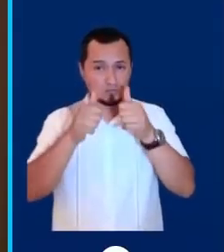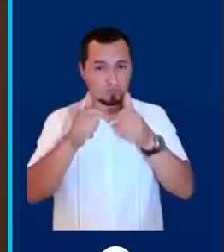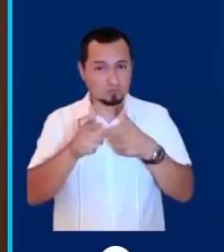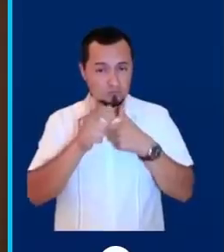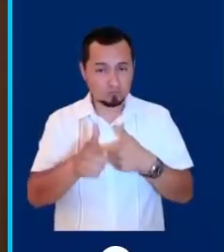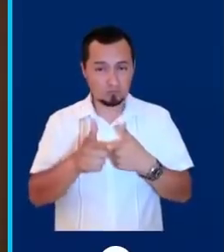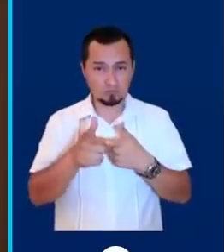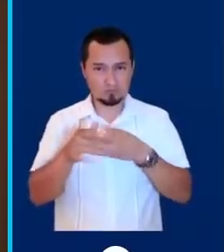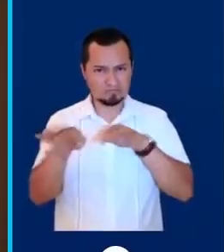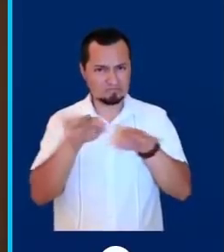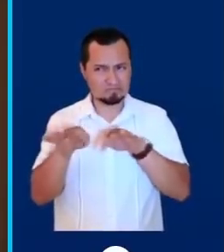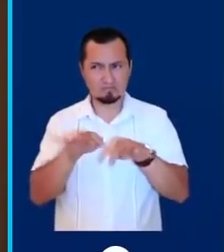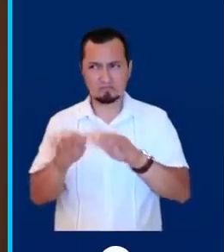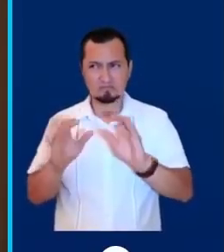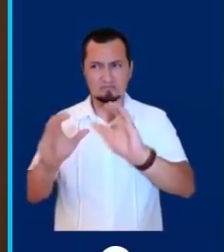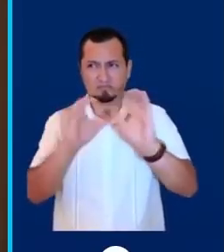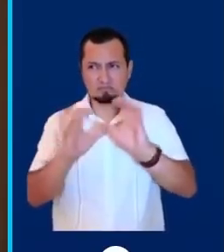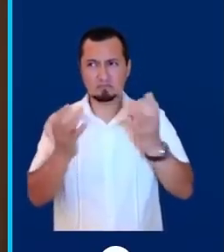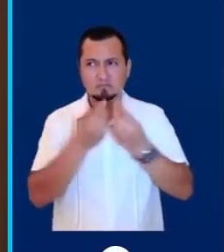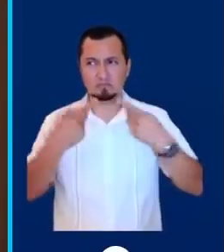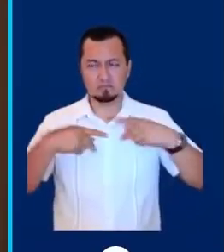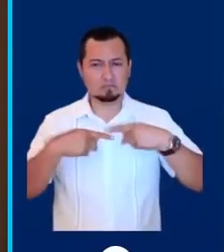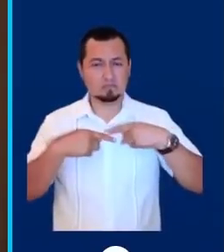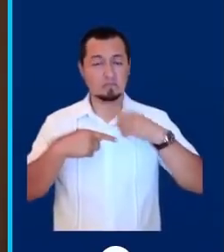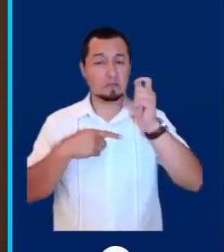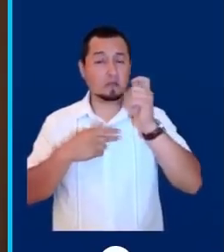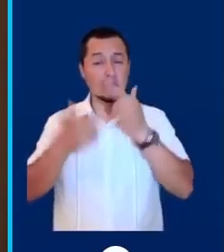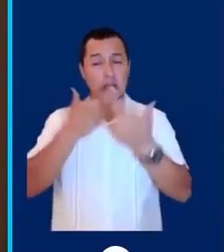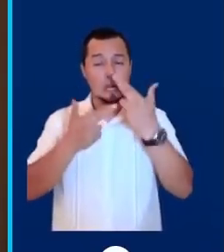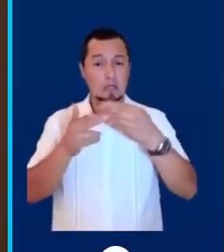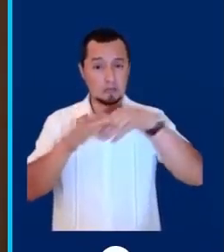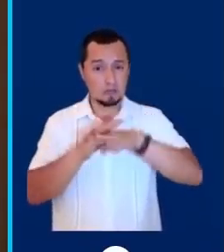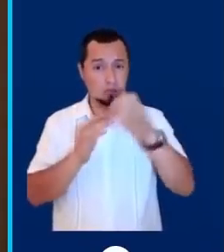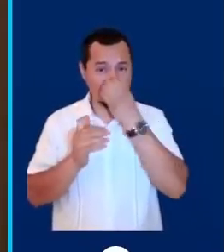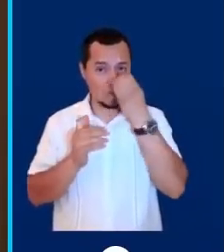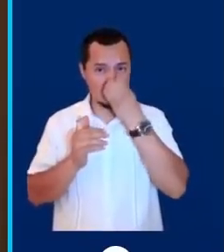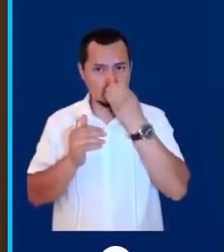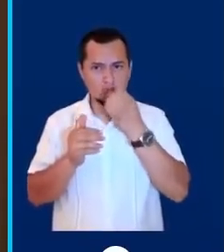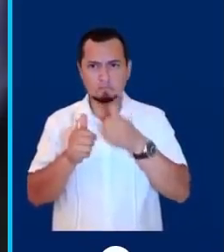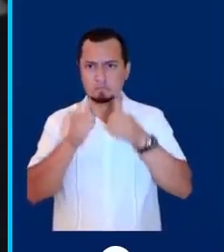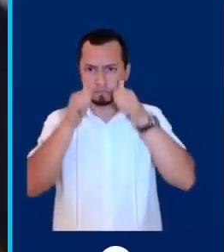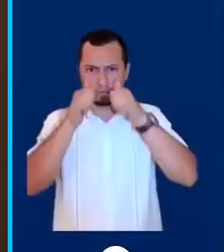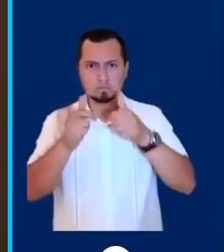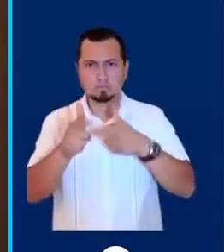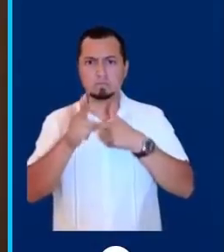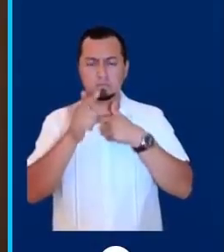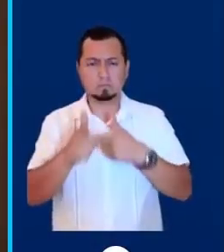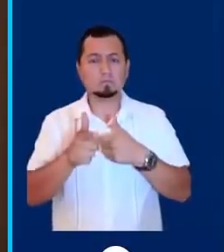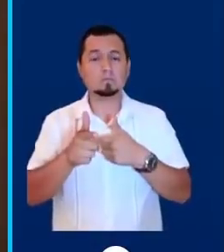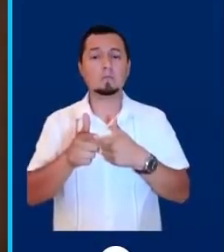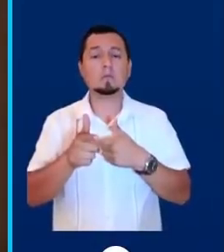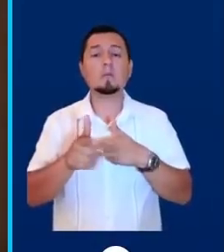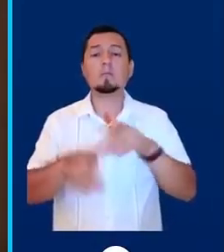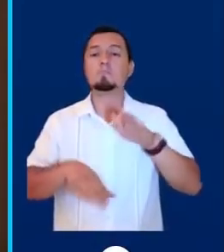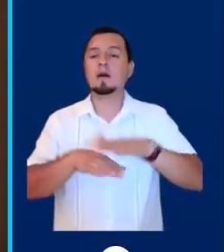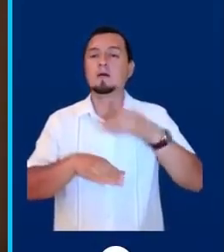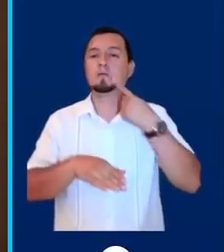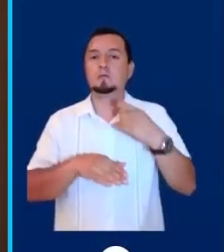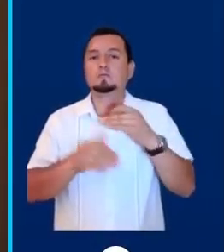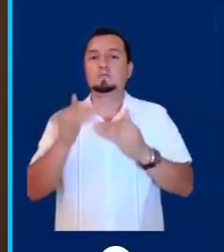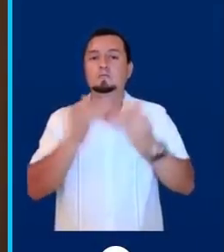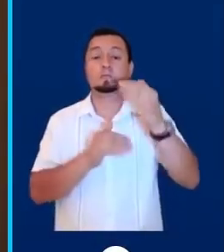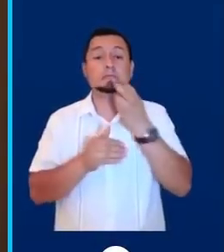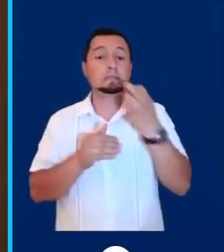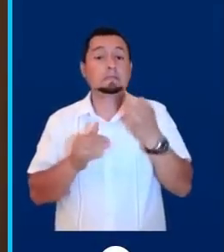vamos manejando ese regreso a clases en forma gradual y cada vez con mayor éxito. Esa